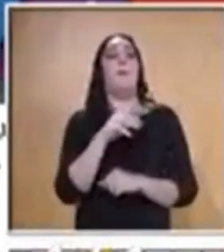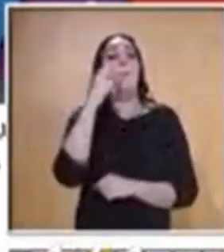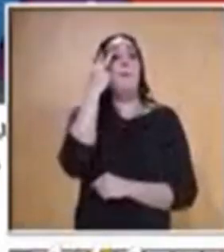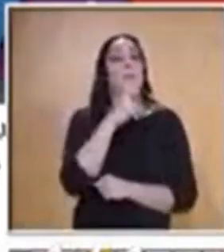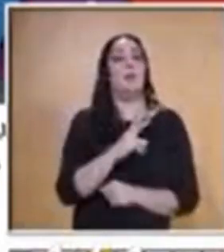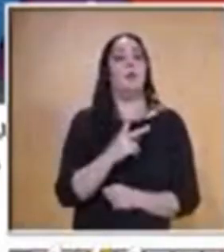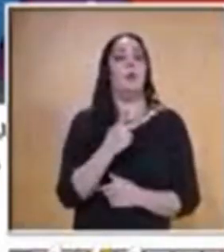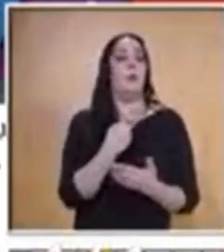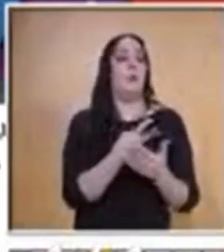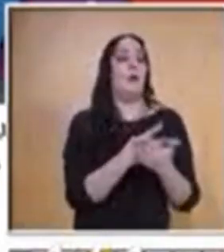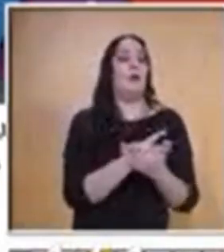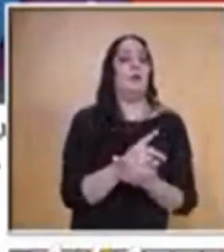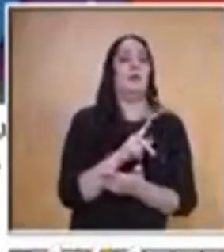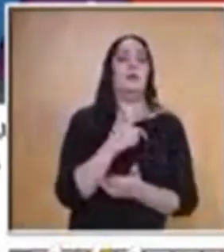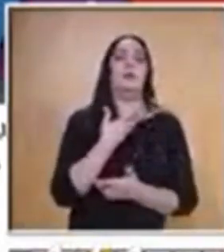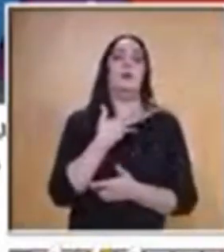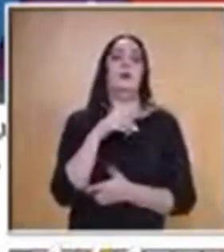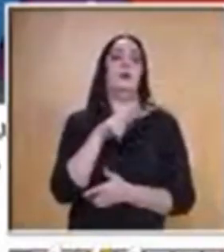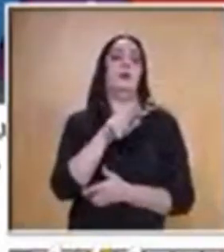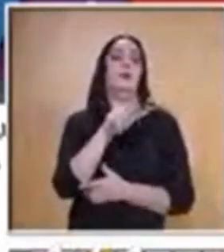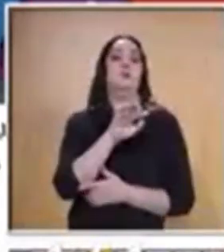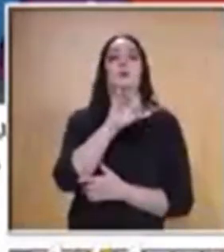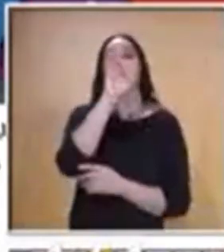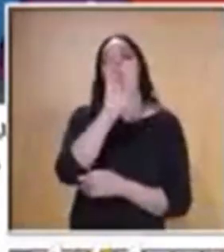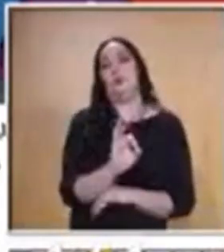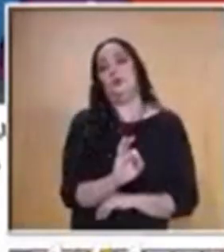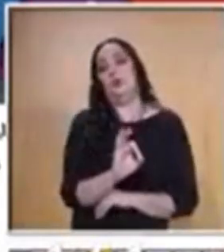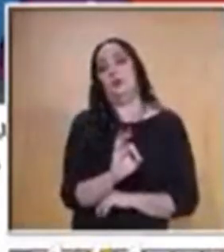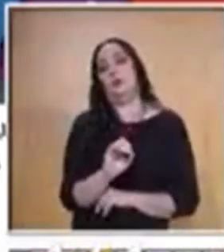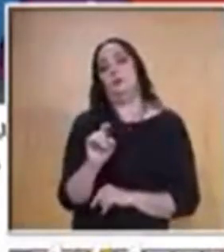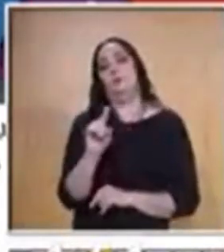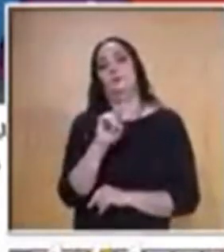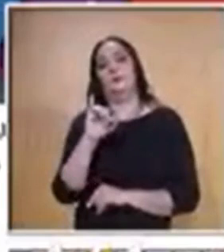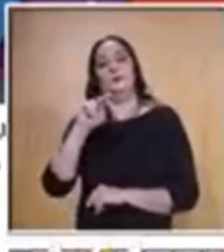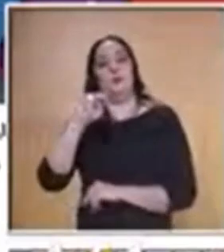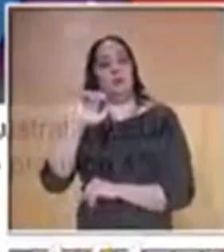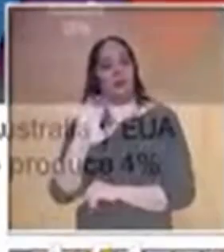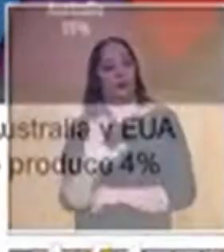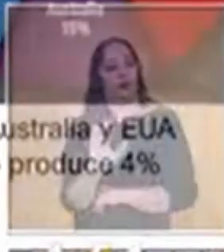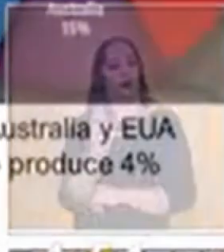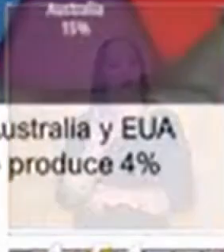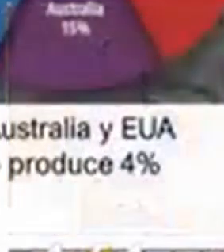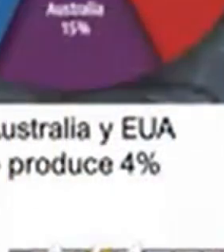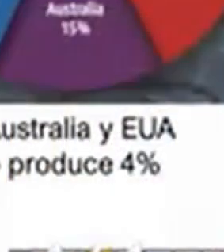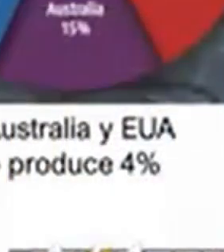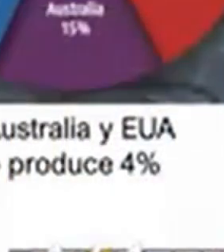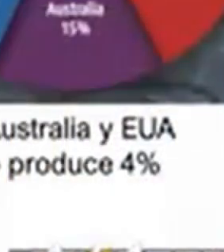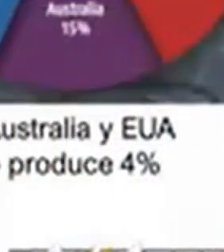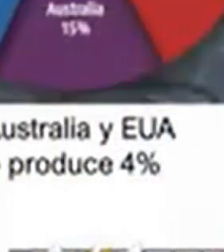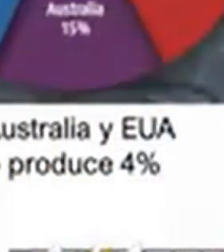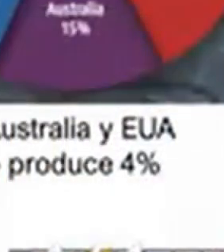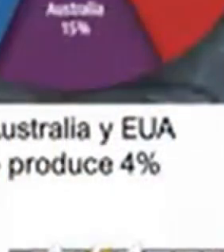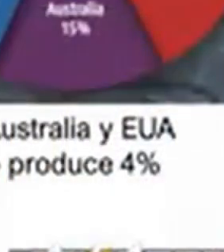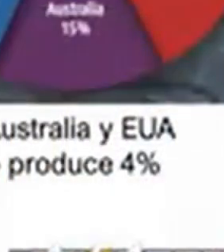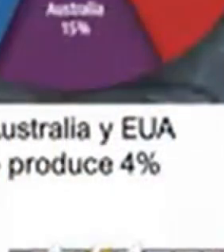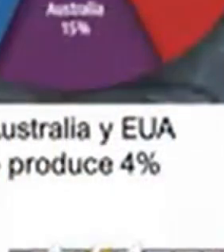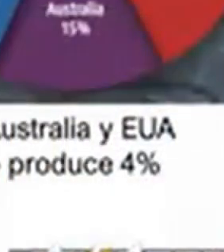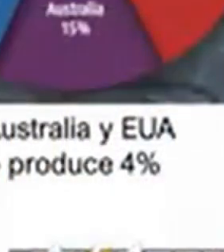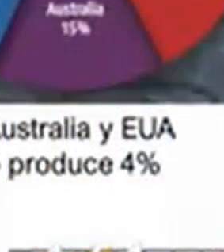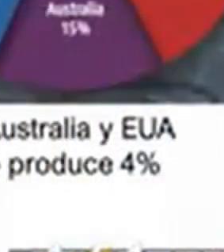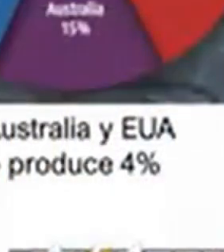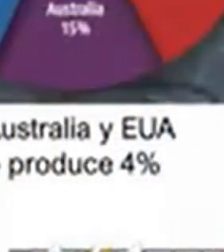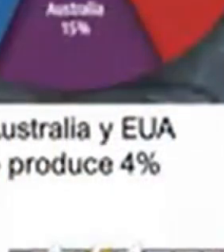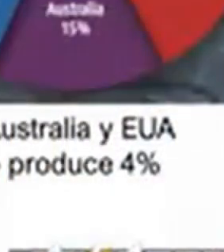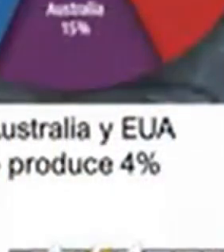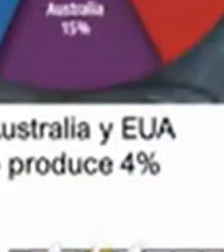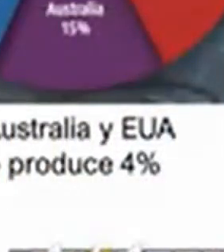Plata, 17%. En zinc, México produce el 4% y en plomo el